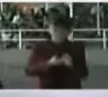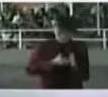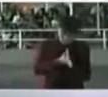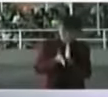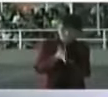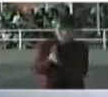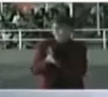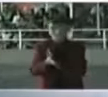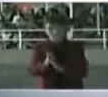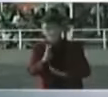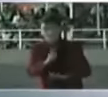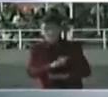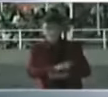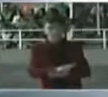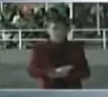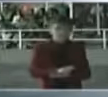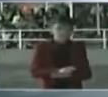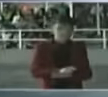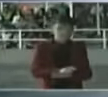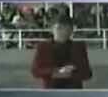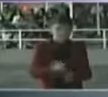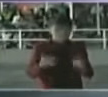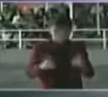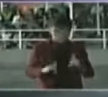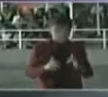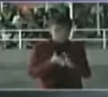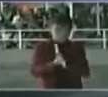unos 3 minutos para cerrar diciendo: